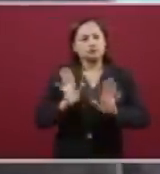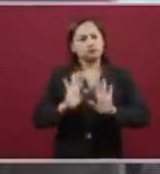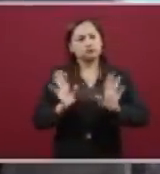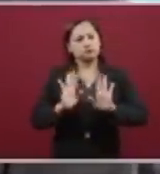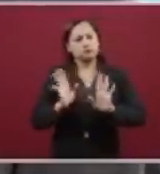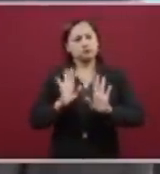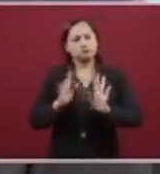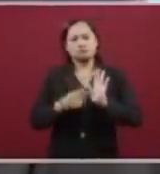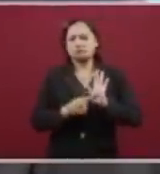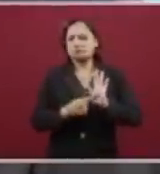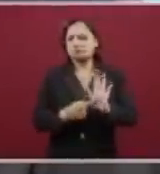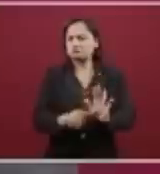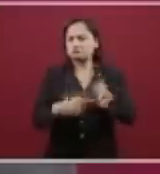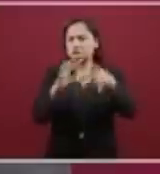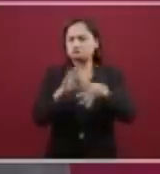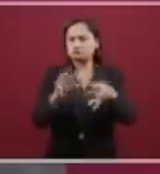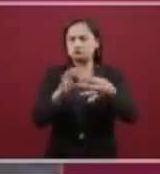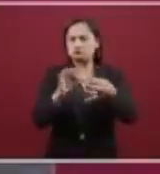documentar